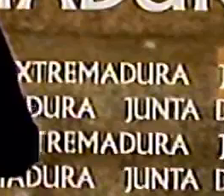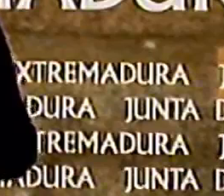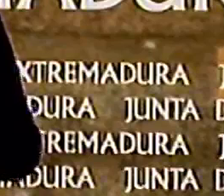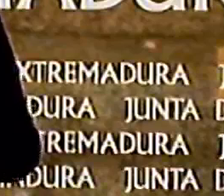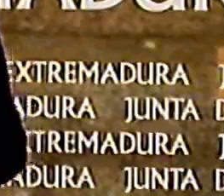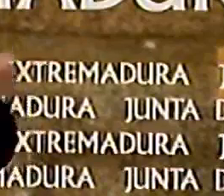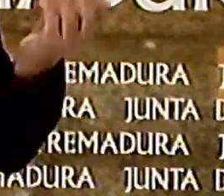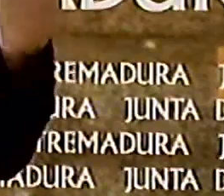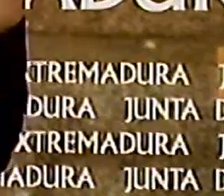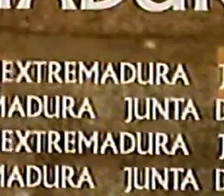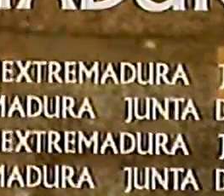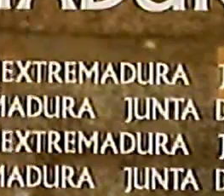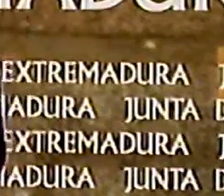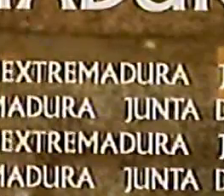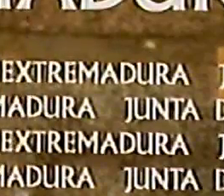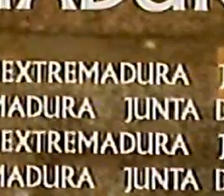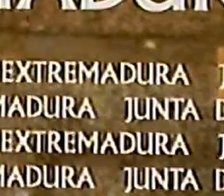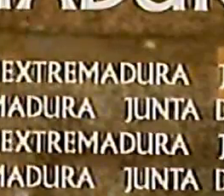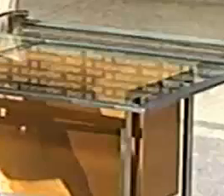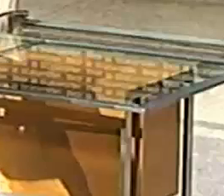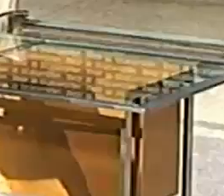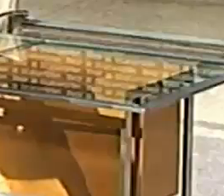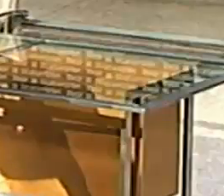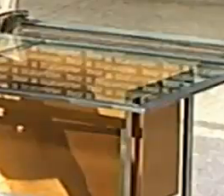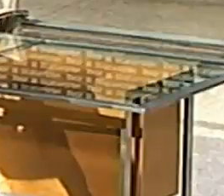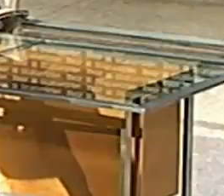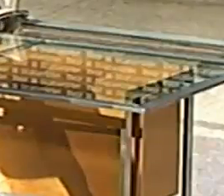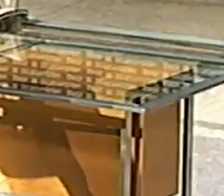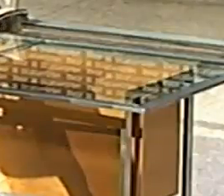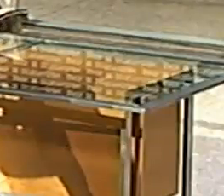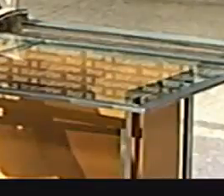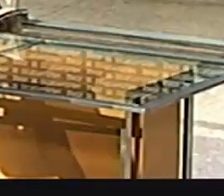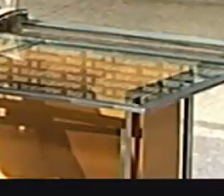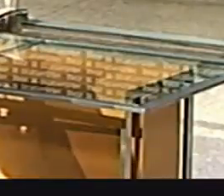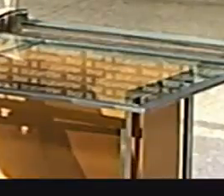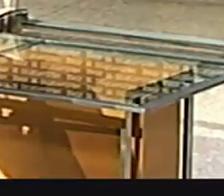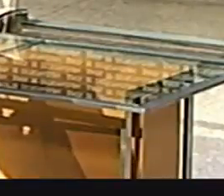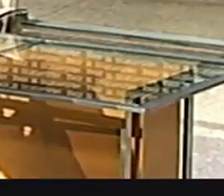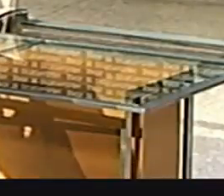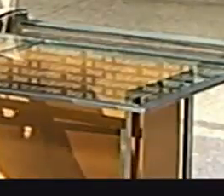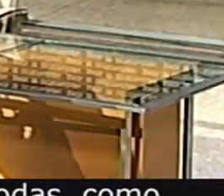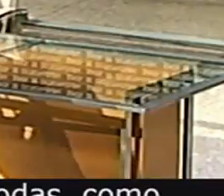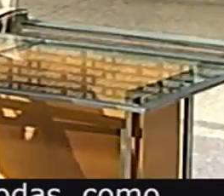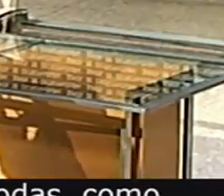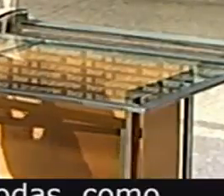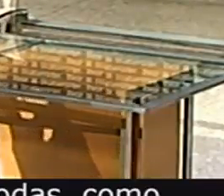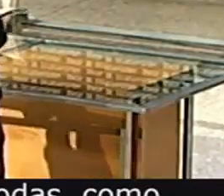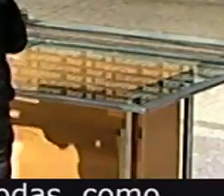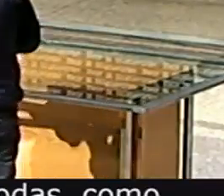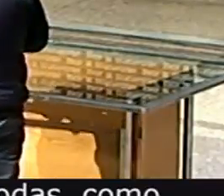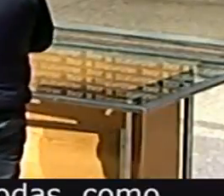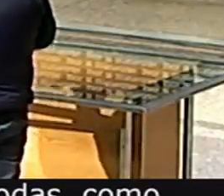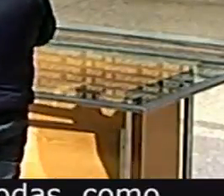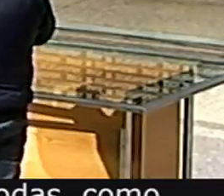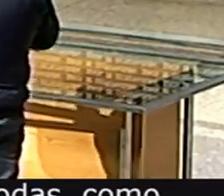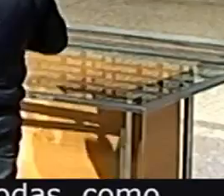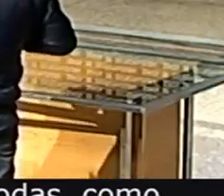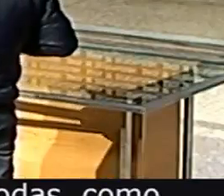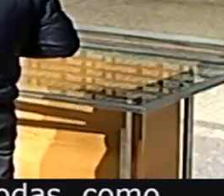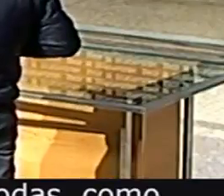¿Cómo estáis? Buenos días. Gracias a todos y a todas, como siempre, por su presencia en la habitual rueda de prensa tras el Consejo de